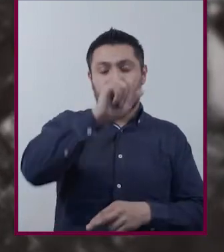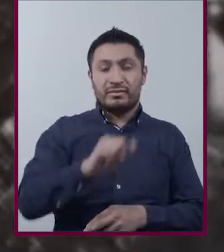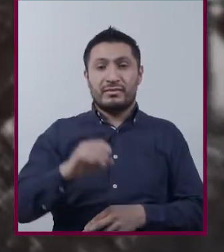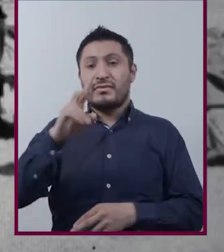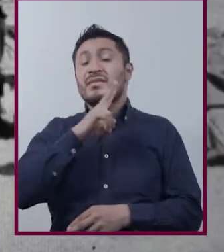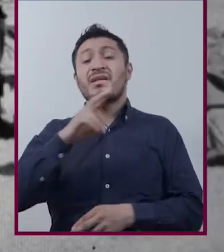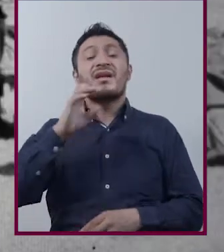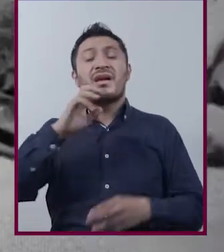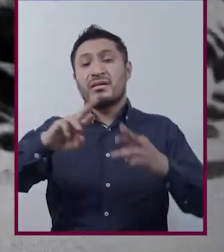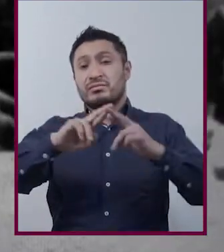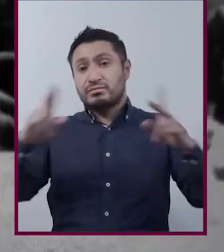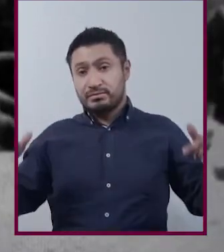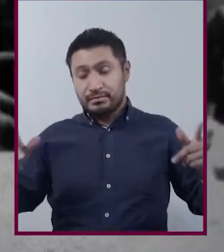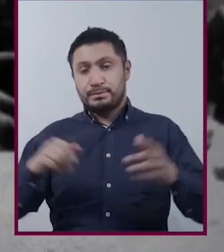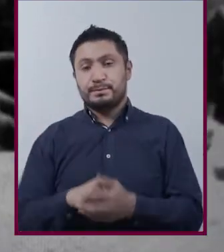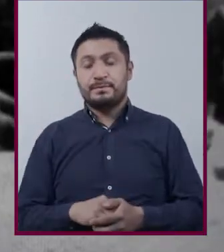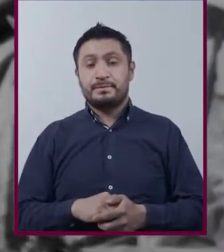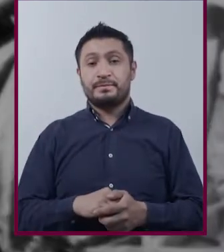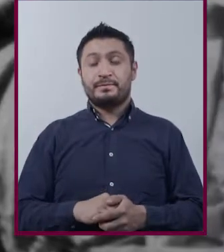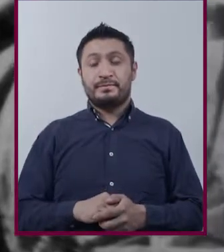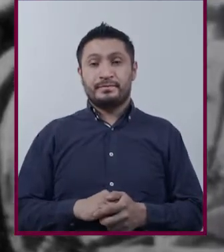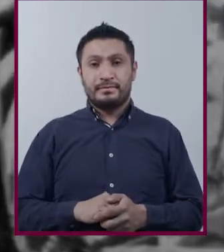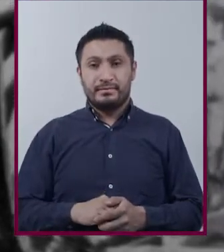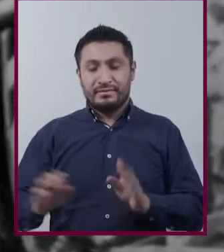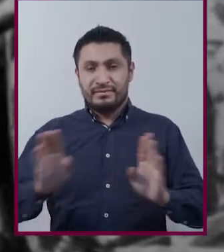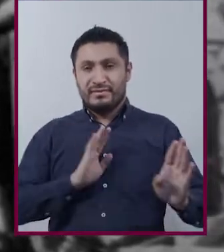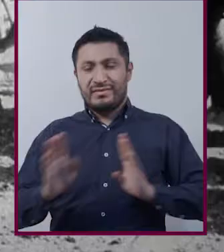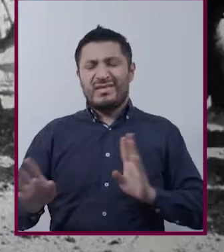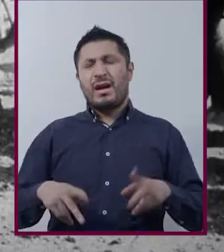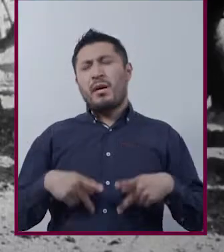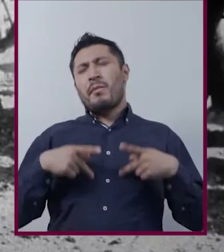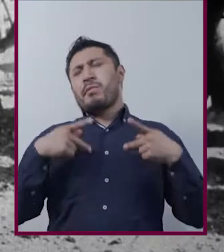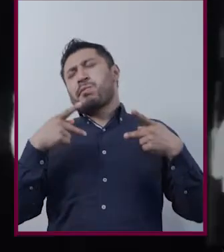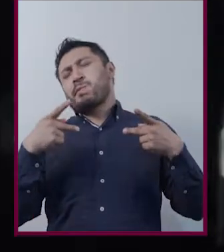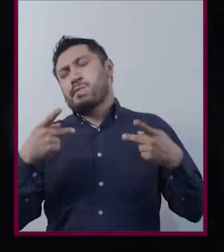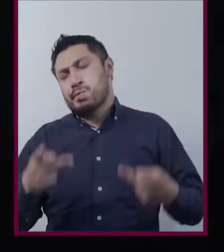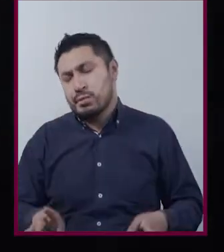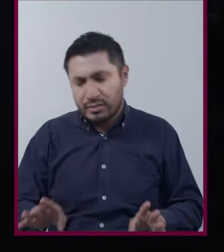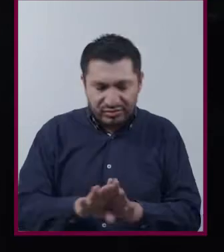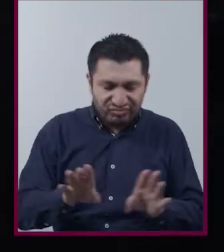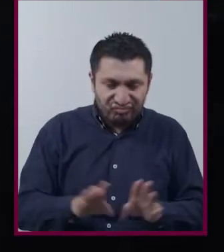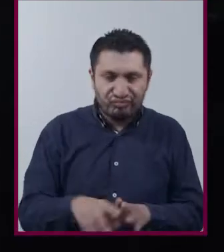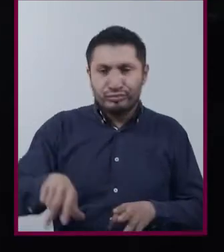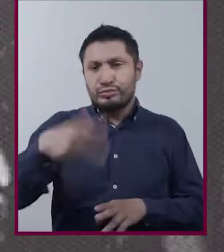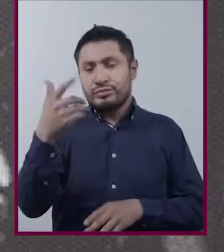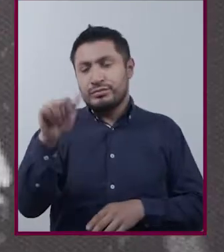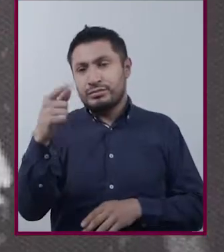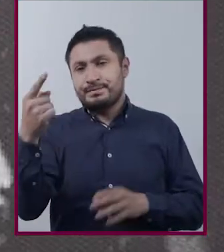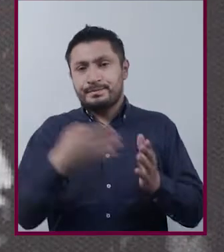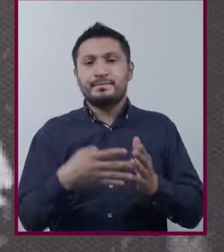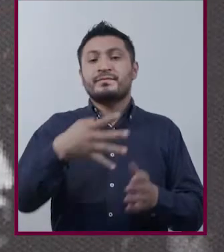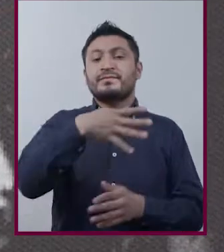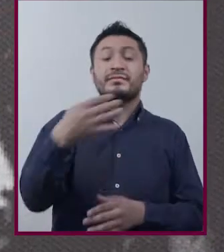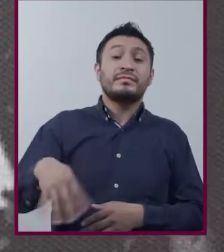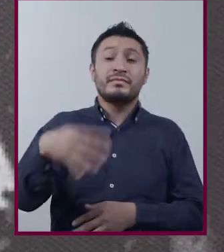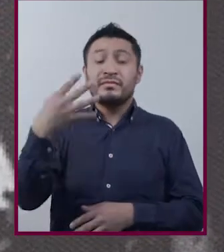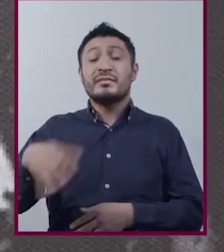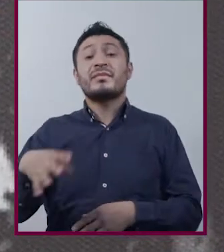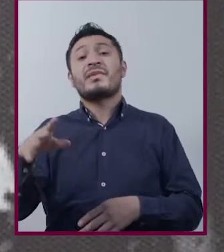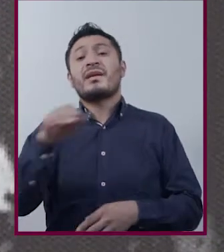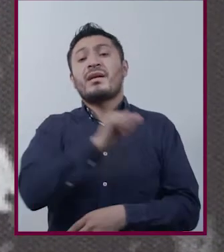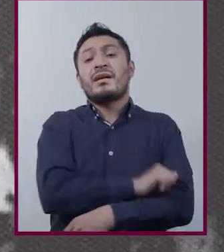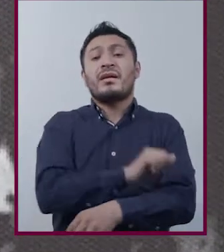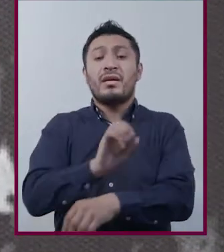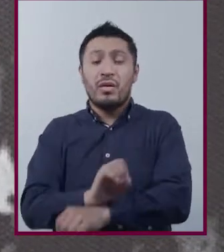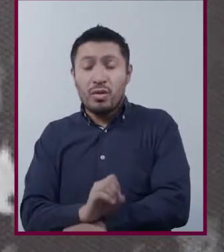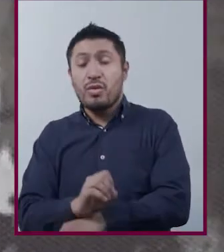fracturada. El ejército huertista terminó tan debilitado que, el 13 de agosto de 1914, Álvaro